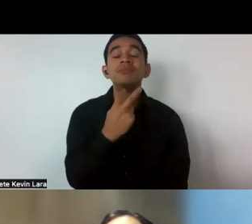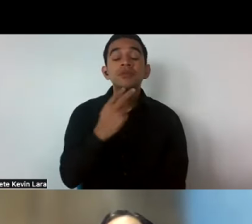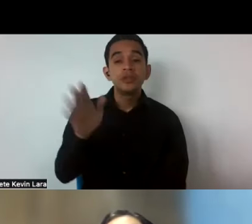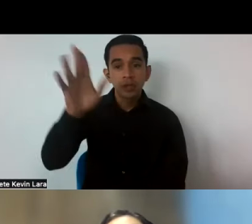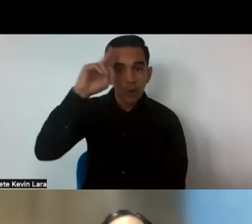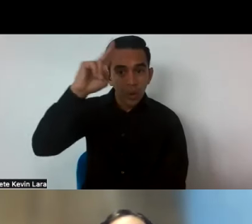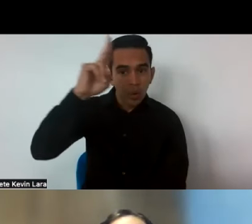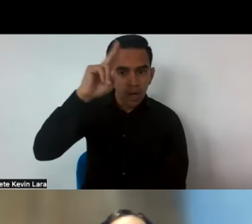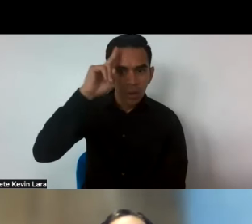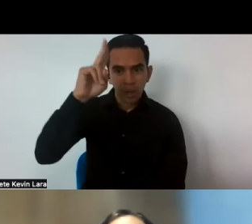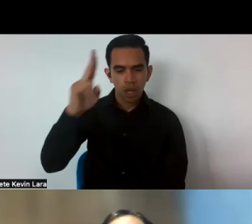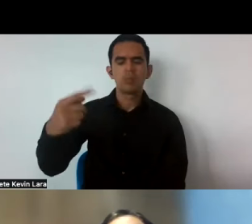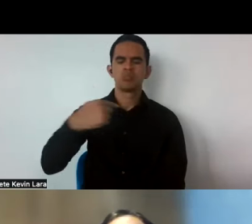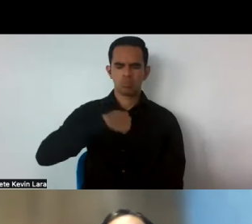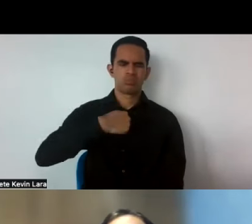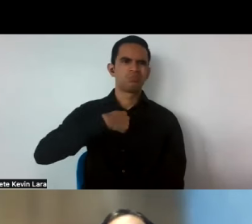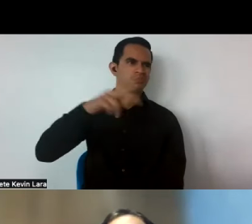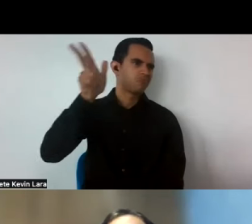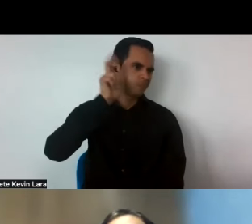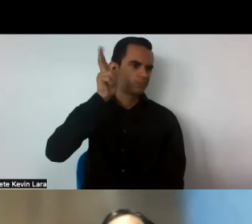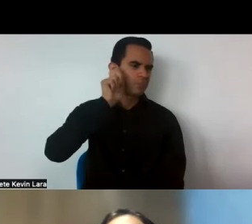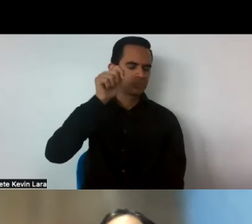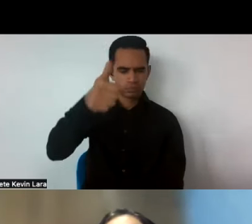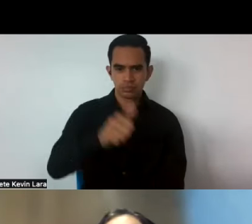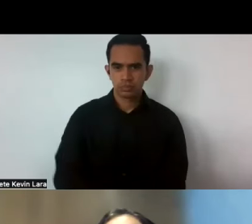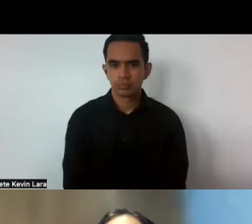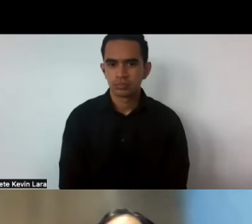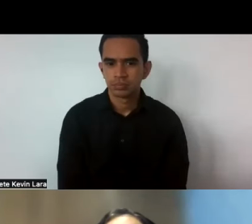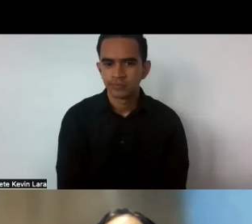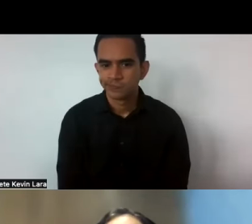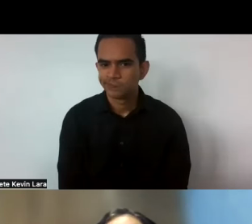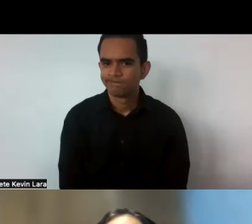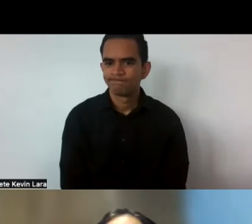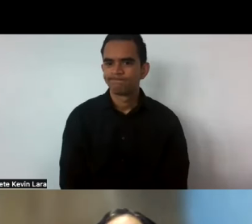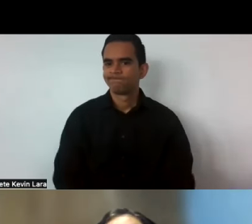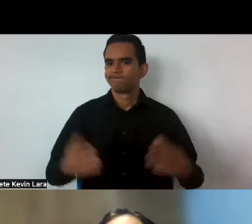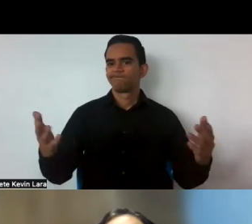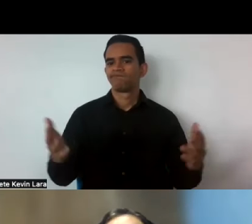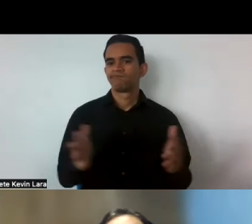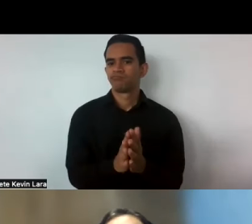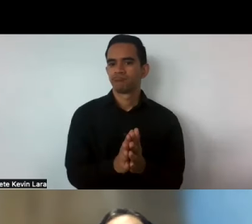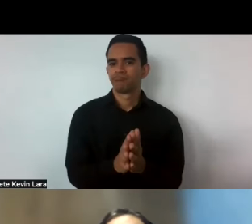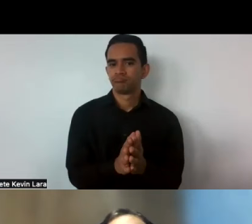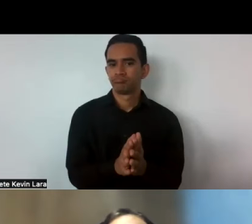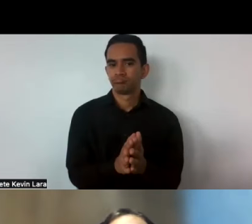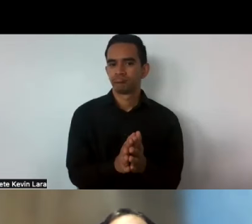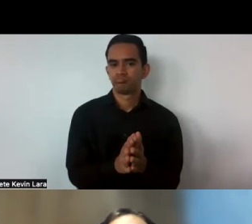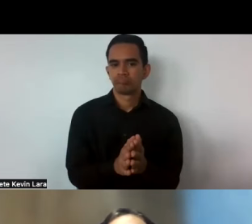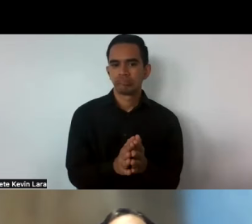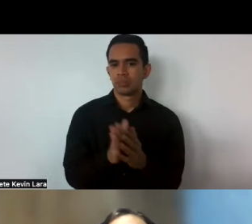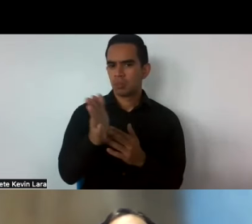Sí. escucho a Sara. Gracias, Ligia. No, santo. A ver, ¿cómo Sí, yo podemos también ayudar a escucho. Sara para